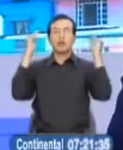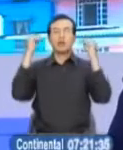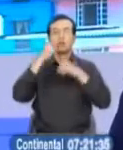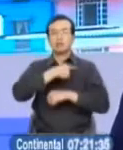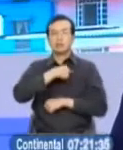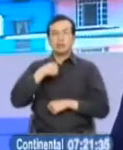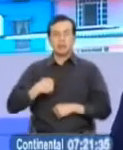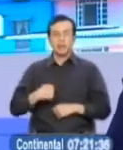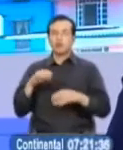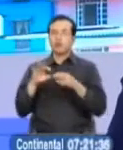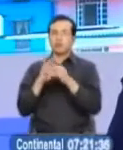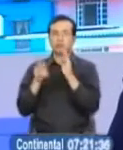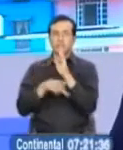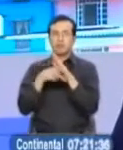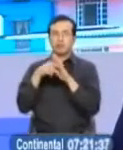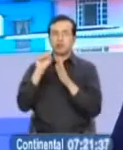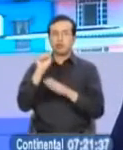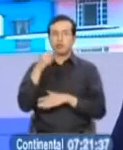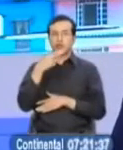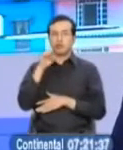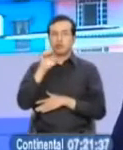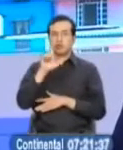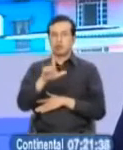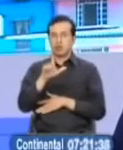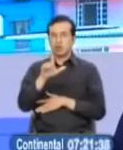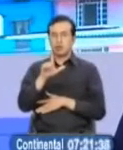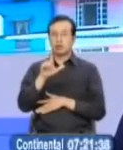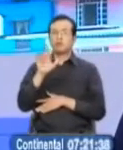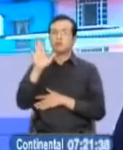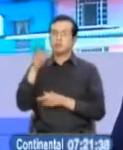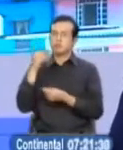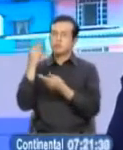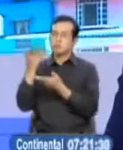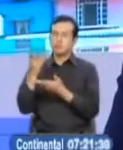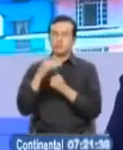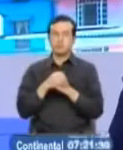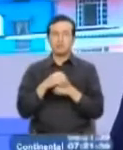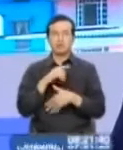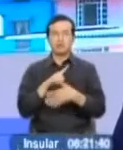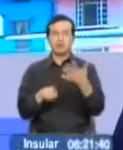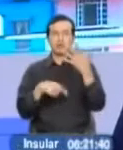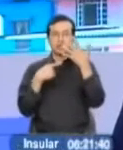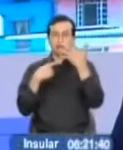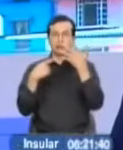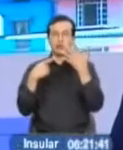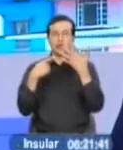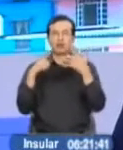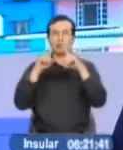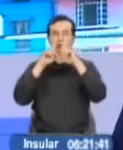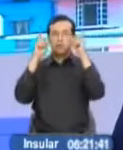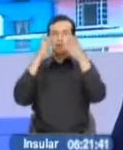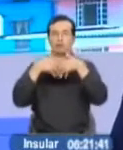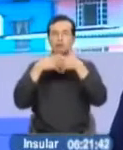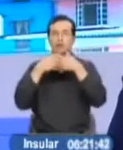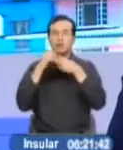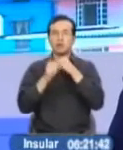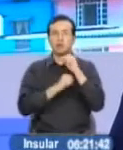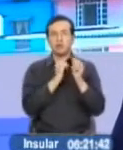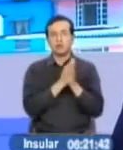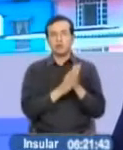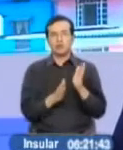holandés-chino, que es Shell y Sinopec. Esas fueron las 6 plantas en China durante el año